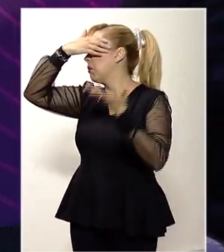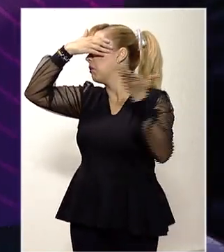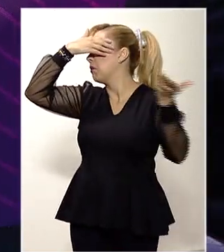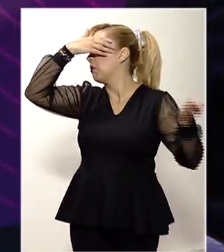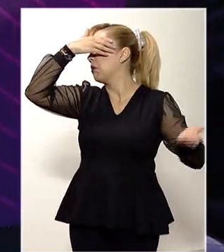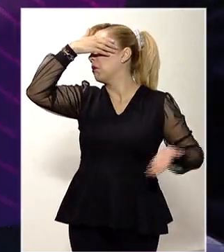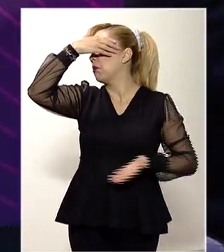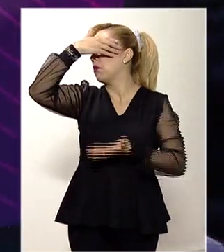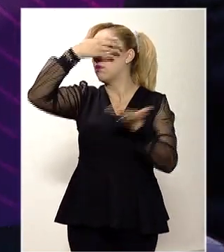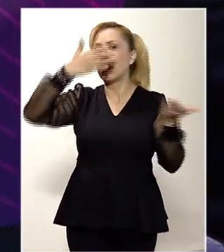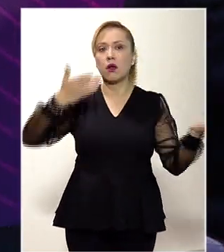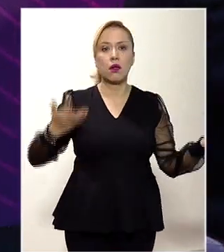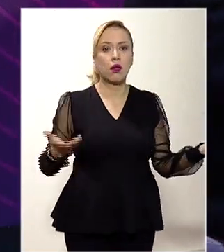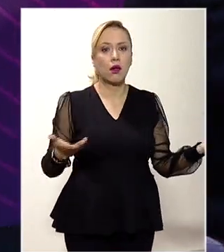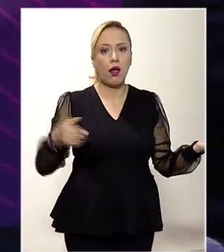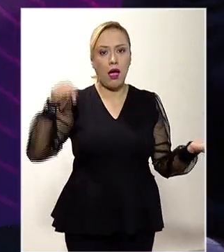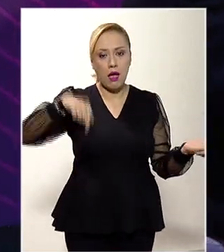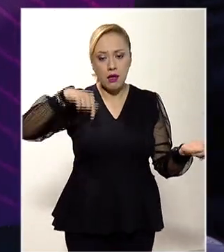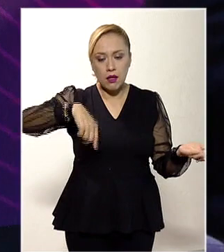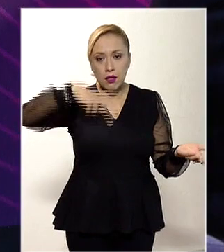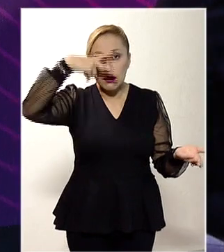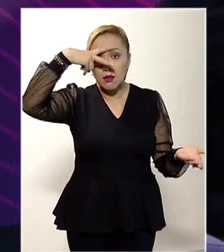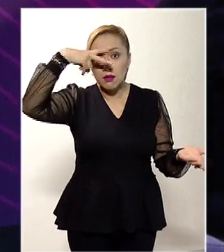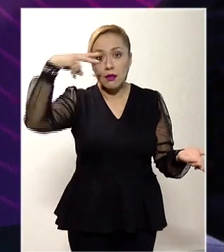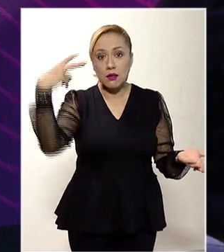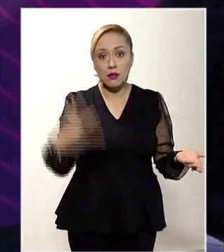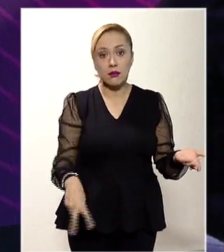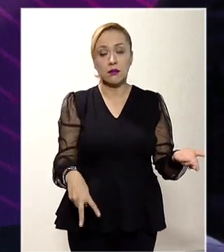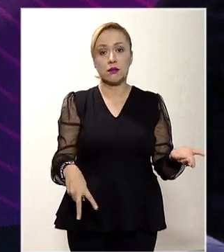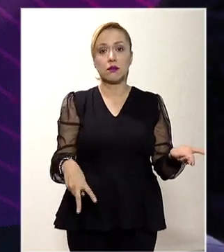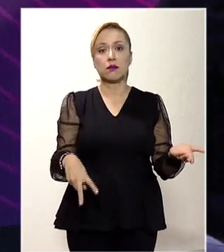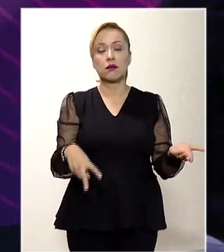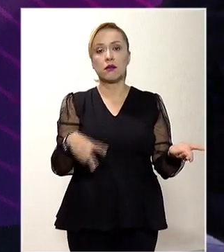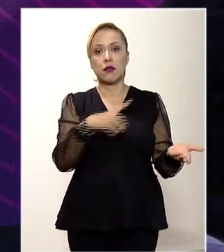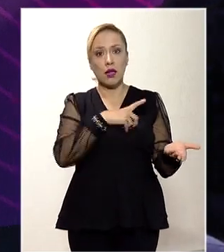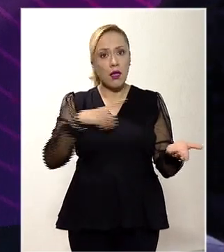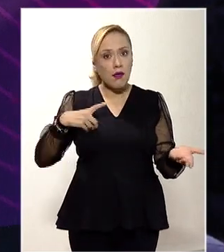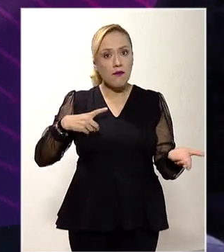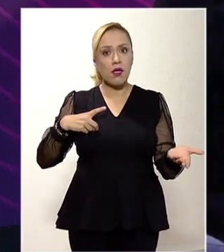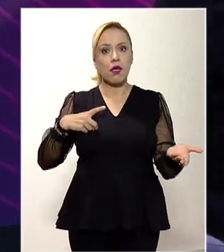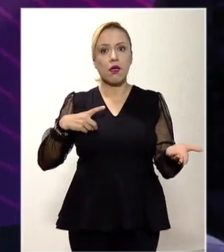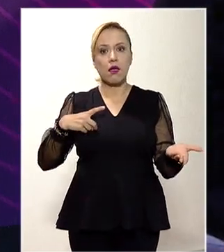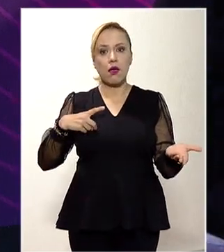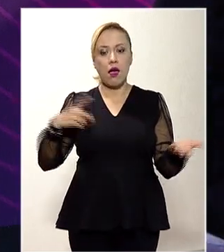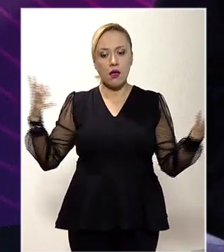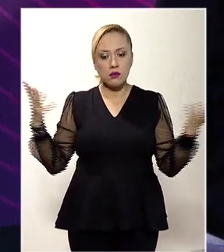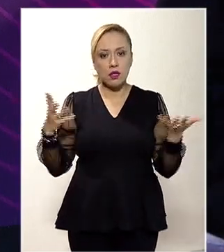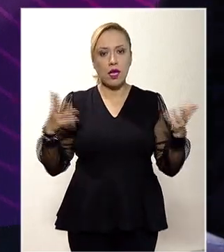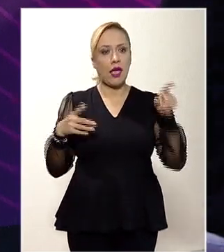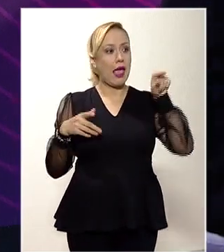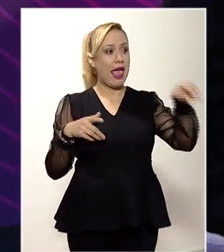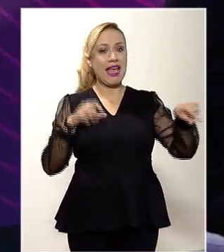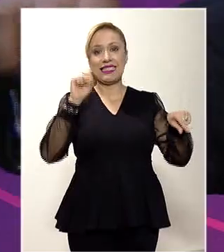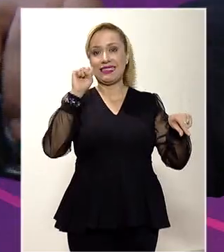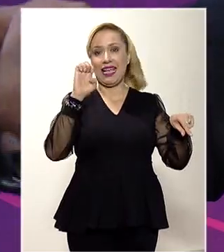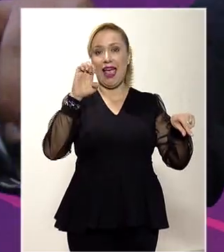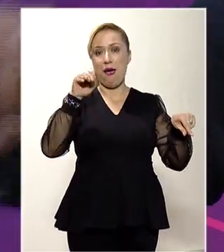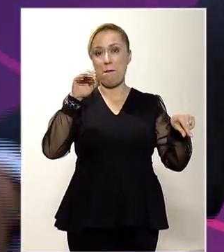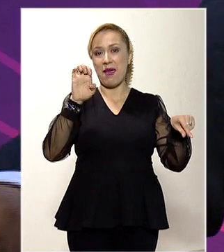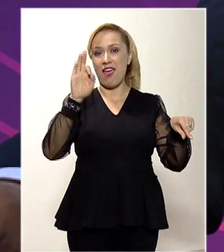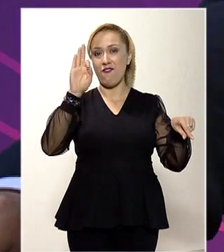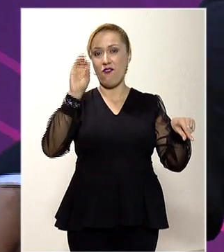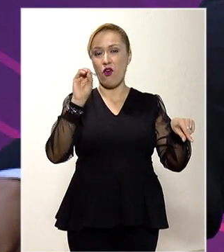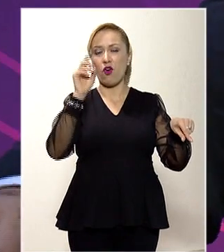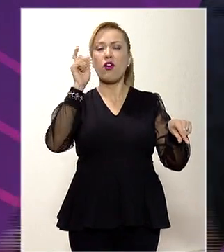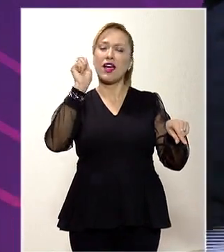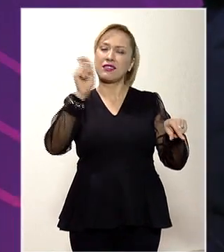en este país no hay forma, ¿no? De que el CEMEFO de un lugar sepa que el